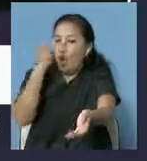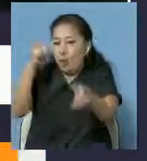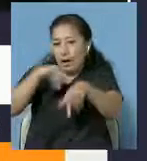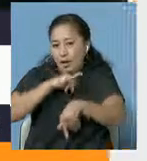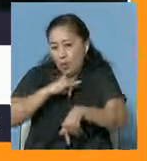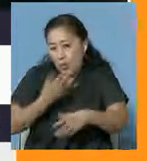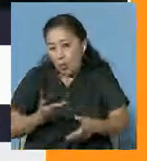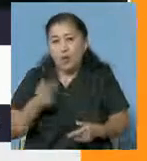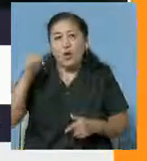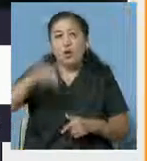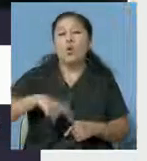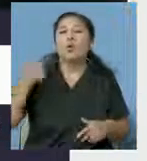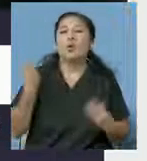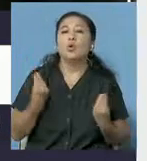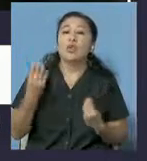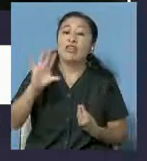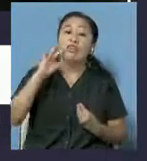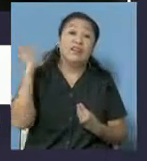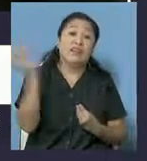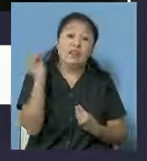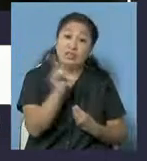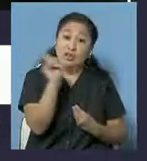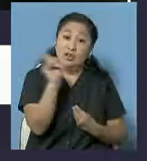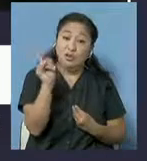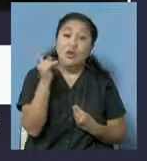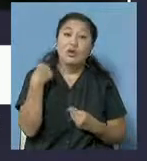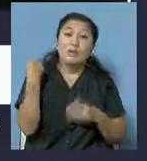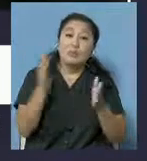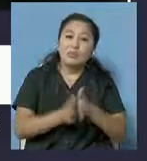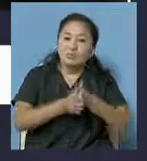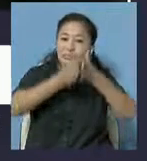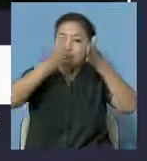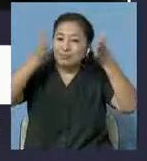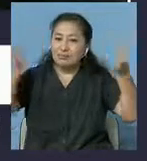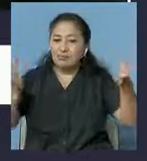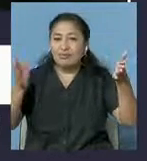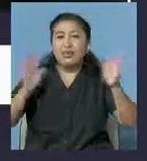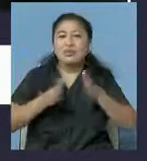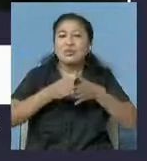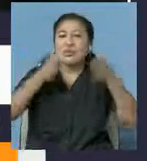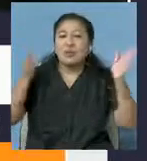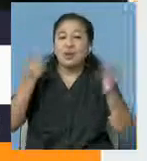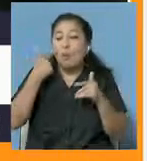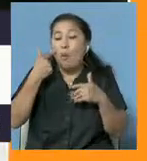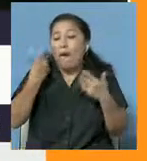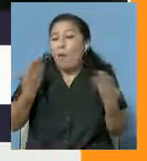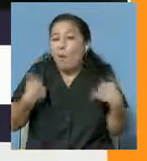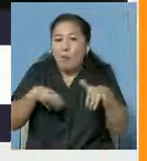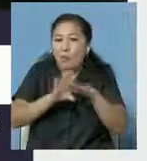Esgrima de Jujuy. Hoy nos toca estar como directivo, atravesando este mal momento en el que igual